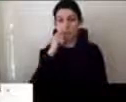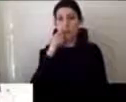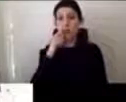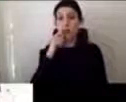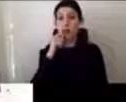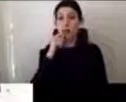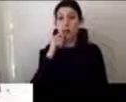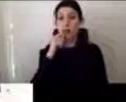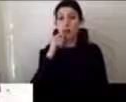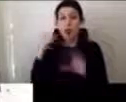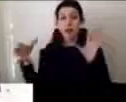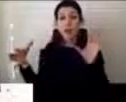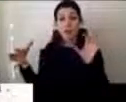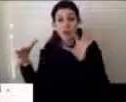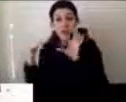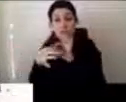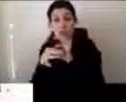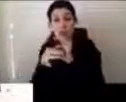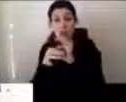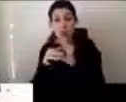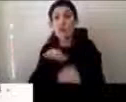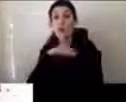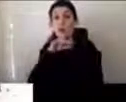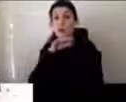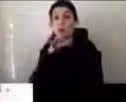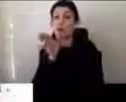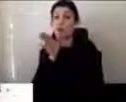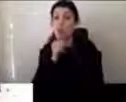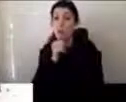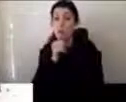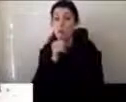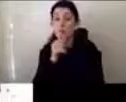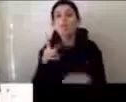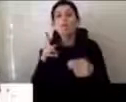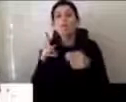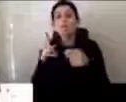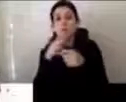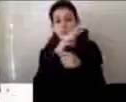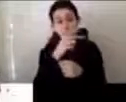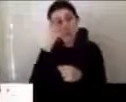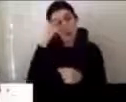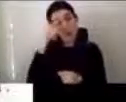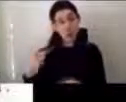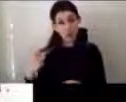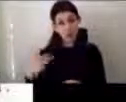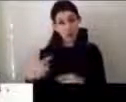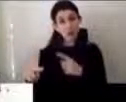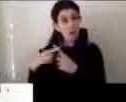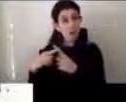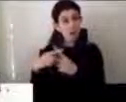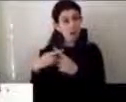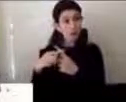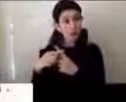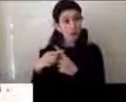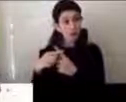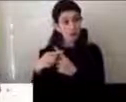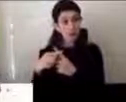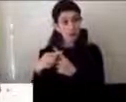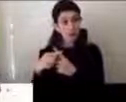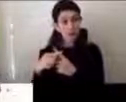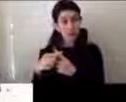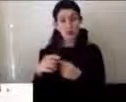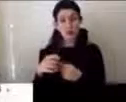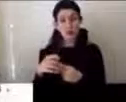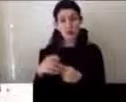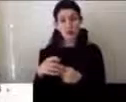conexiones que no se han utilizado. Sin embargo, la buena noticia es que esas conexiones que quedan